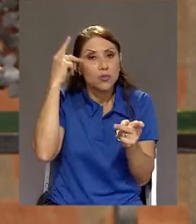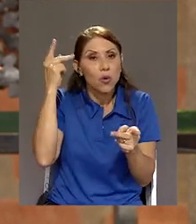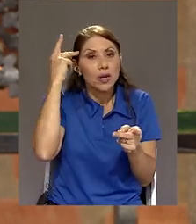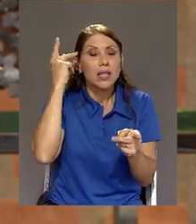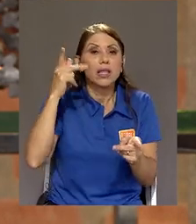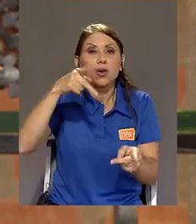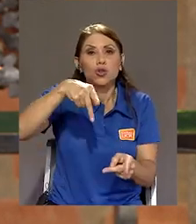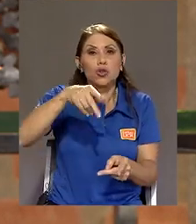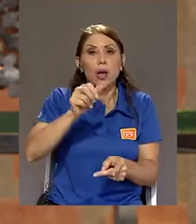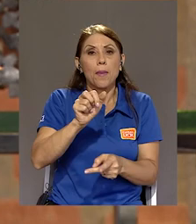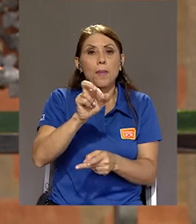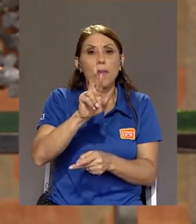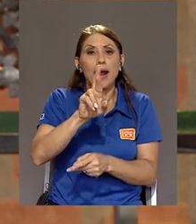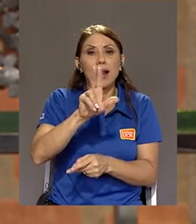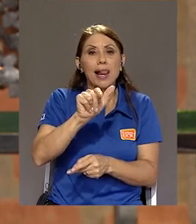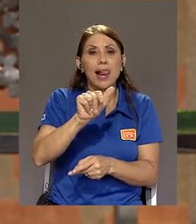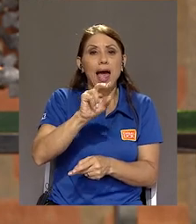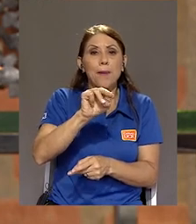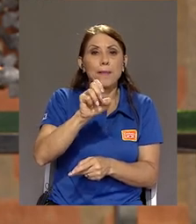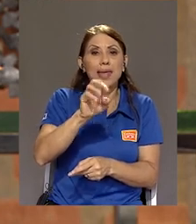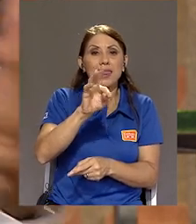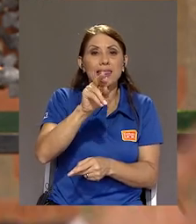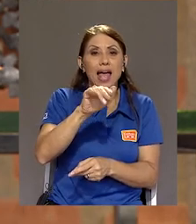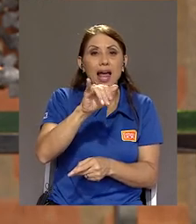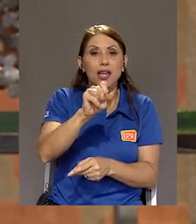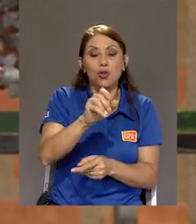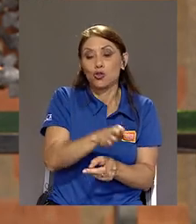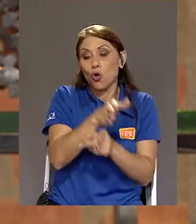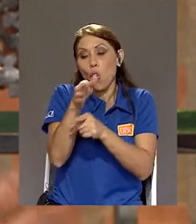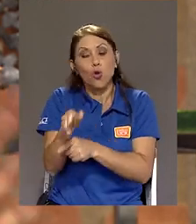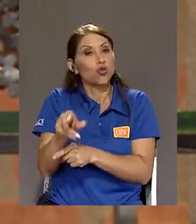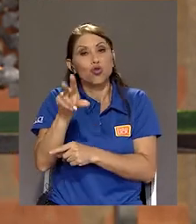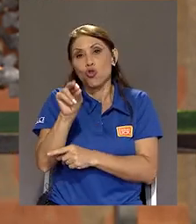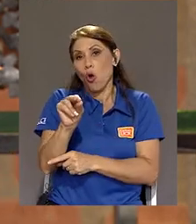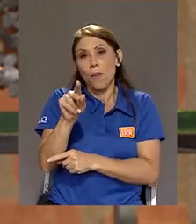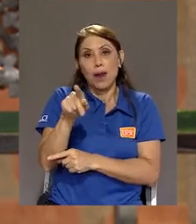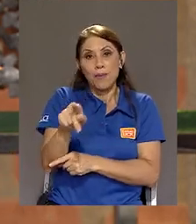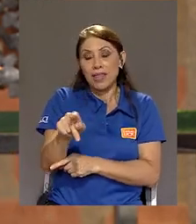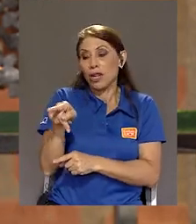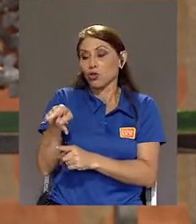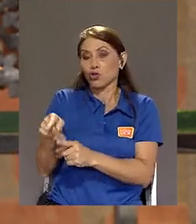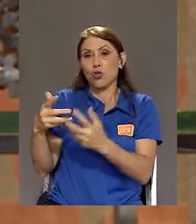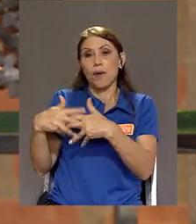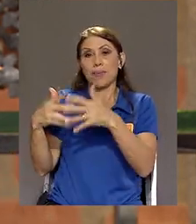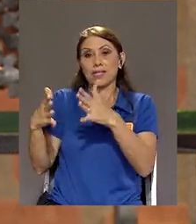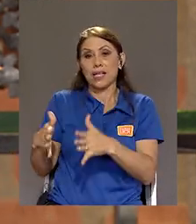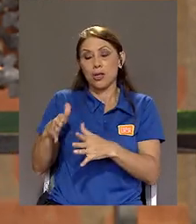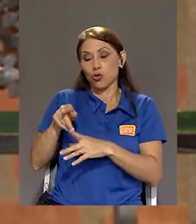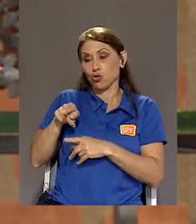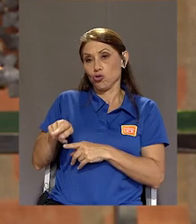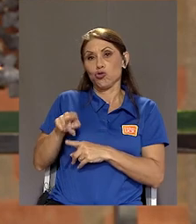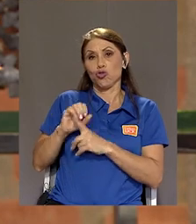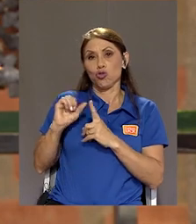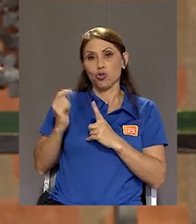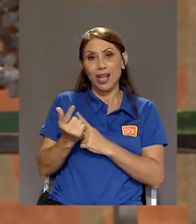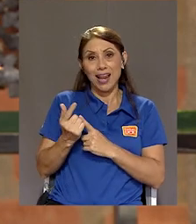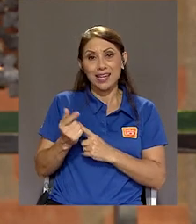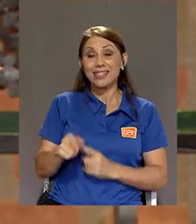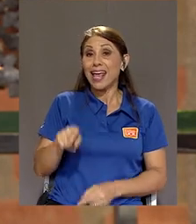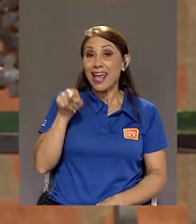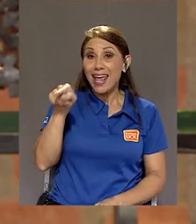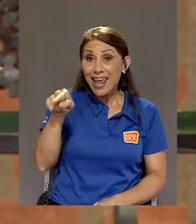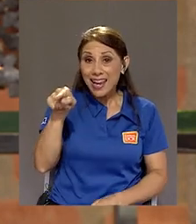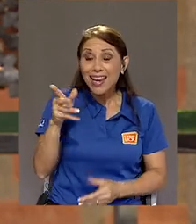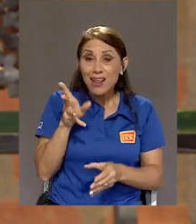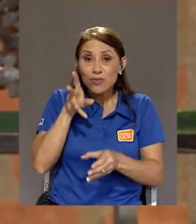parlamentarios, sectores no parlamentarios, sectores sociales, empresarios, lo que sea. Él es el que va a estar a cargo de esa parte